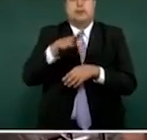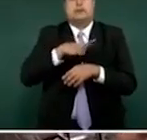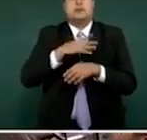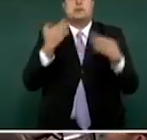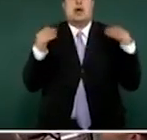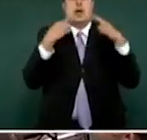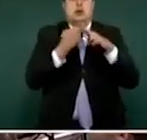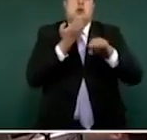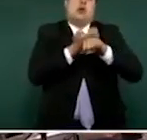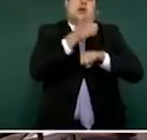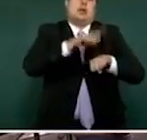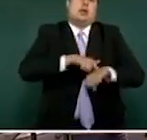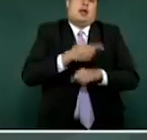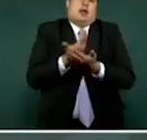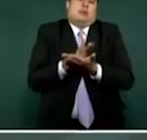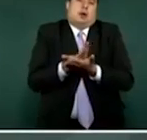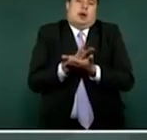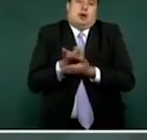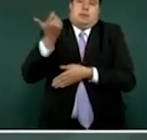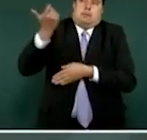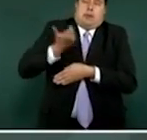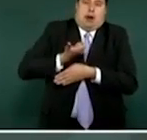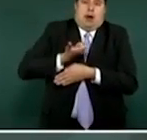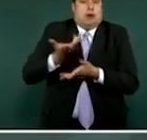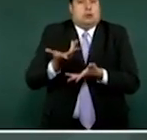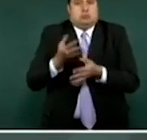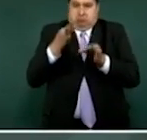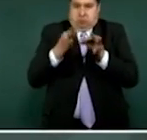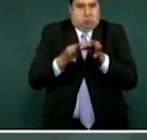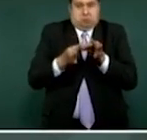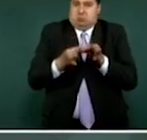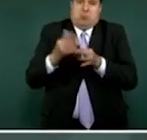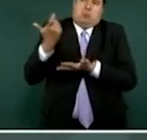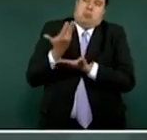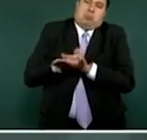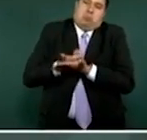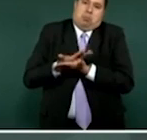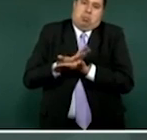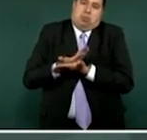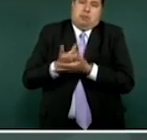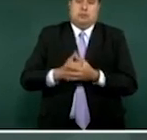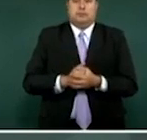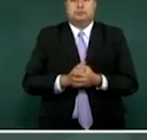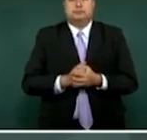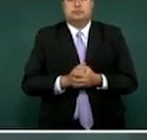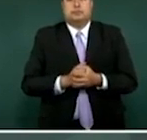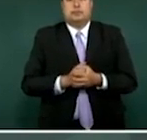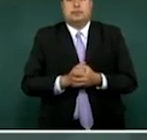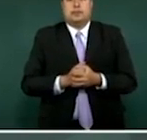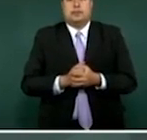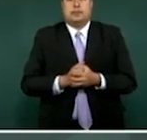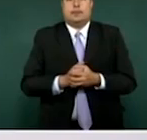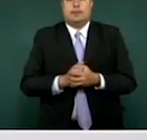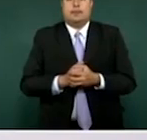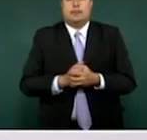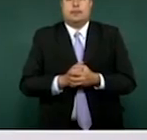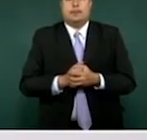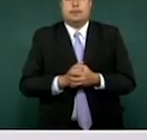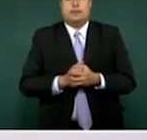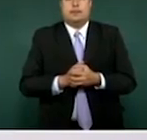estatales tenían que esperar, no les pagaban puntualmente. porque cuando se hizo